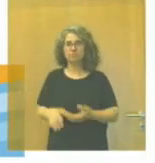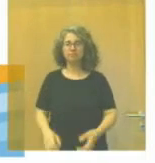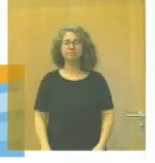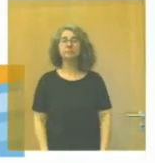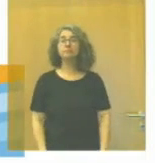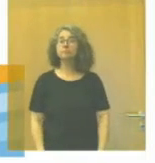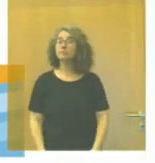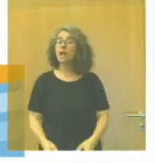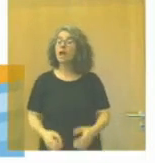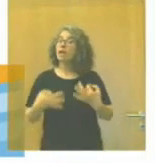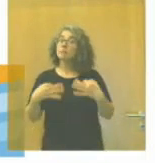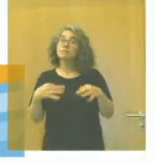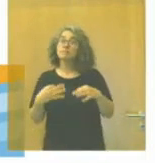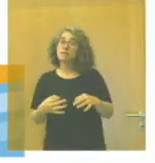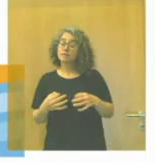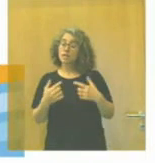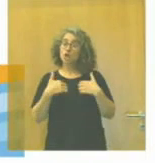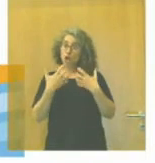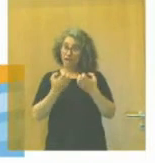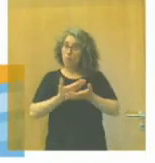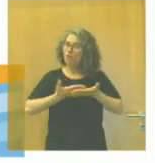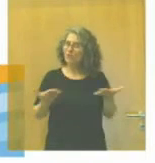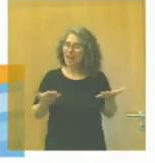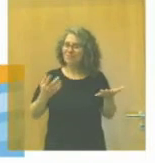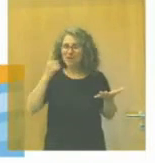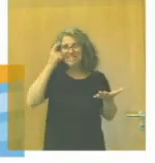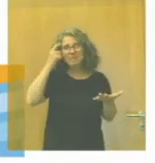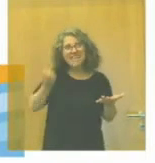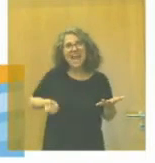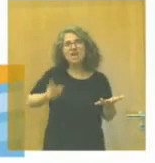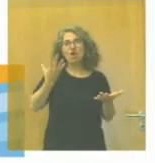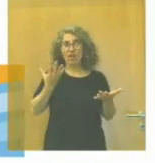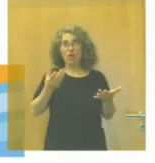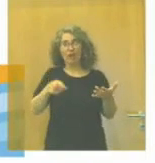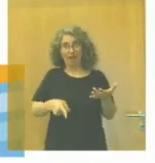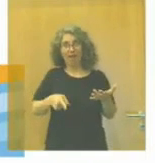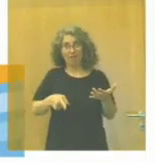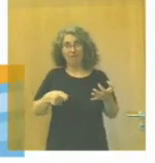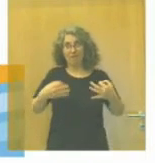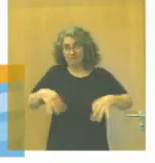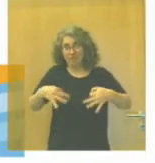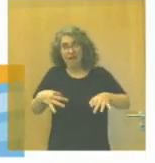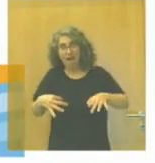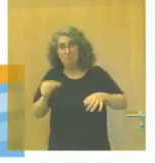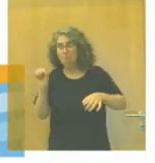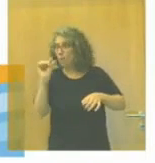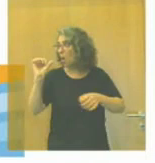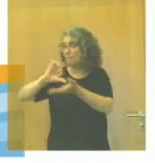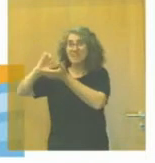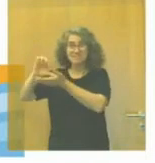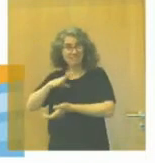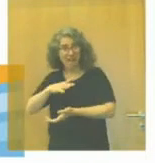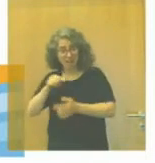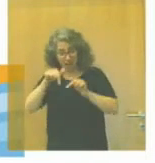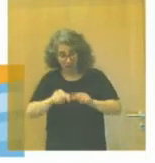Y esto en particular quiero hacer referencia porque como experiencia innovadora que probablemente pocos países la